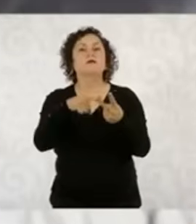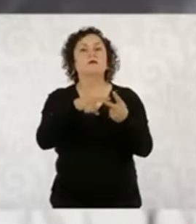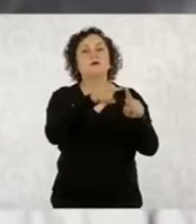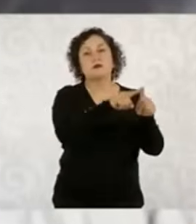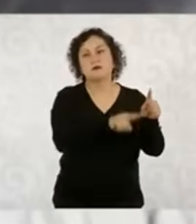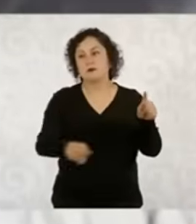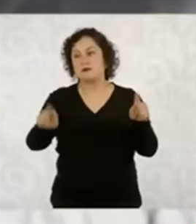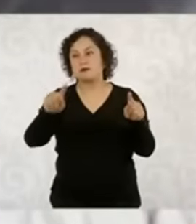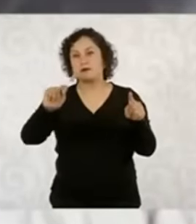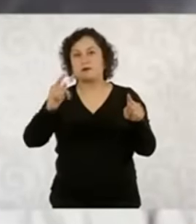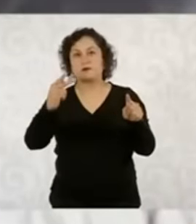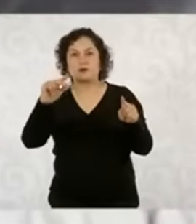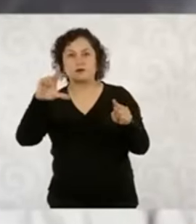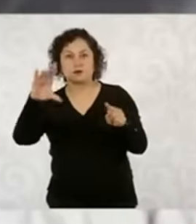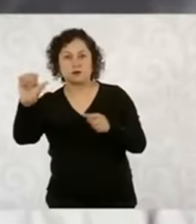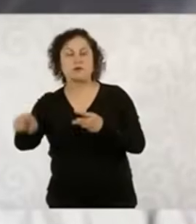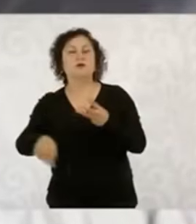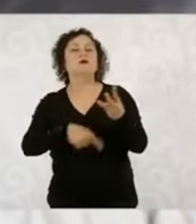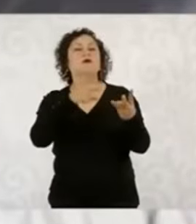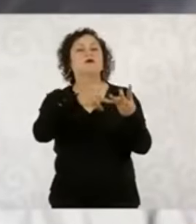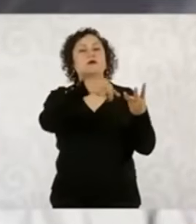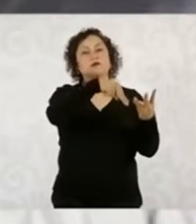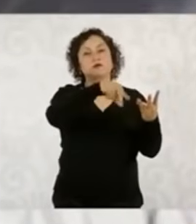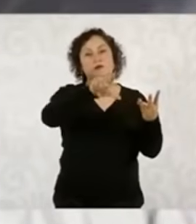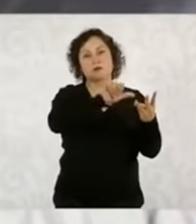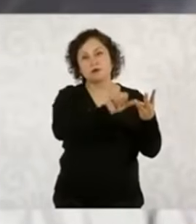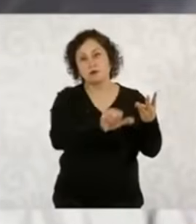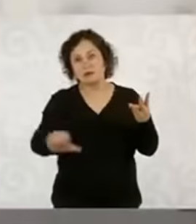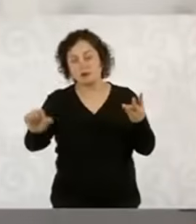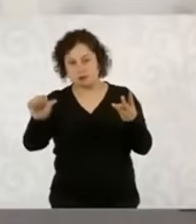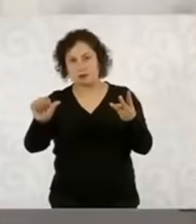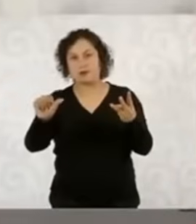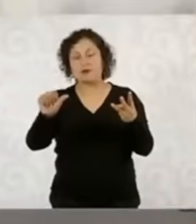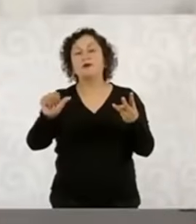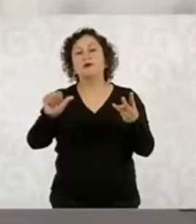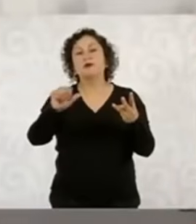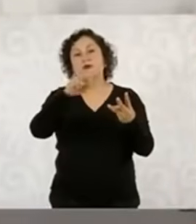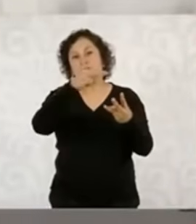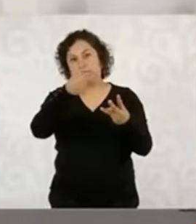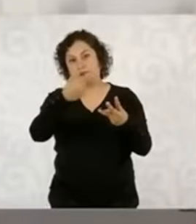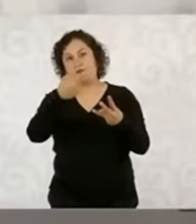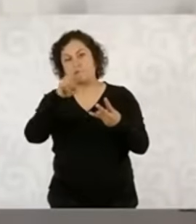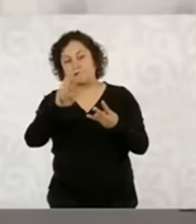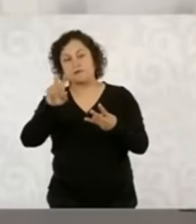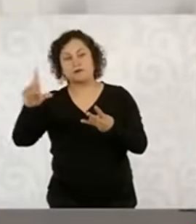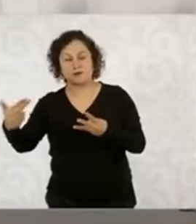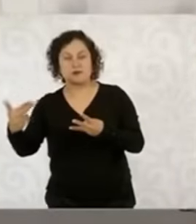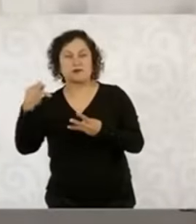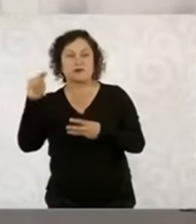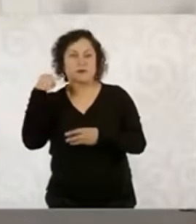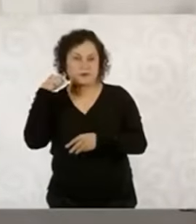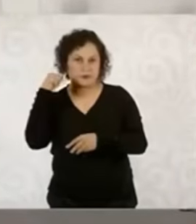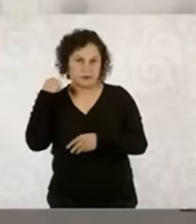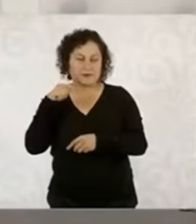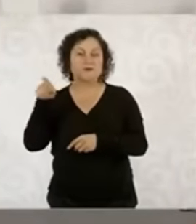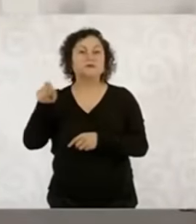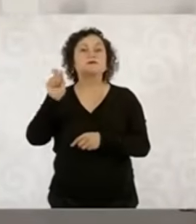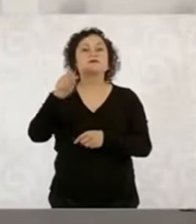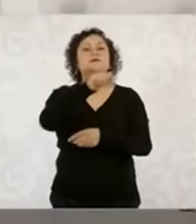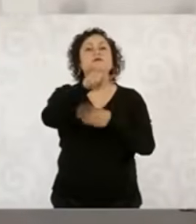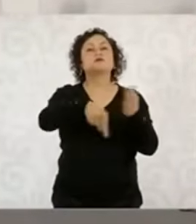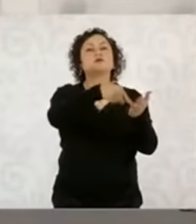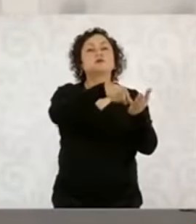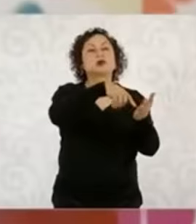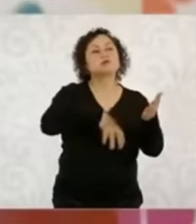el centro de Nuevo León a Villahermosa, Tabasco. Los centros, como ustedes saben, cuentan con la